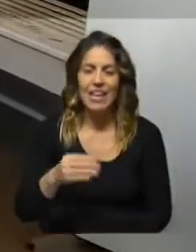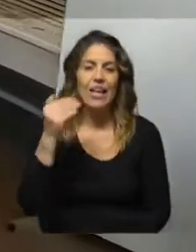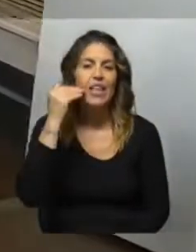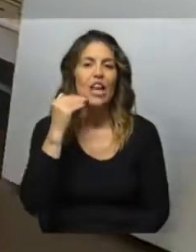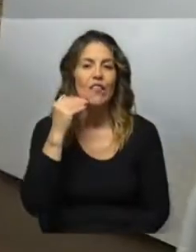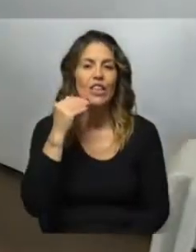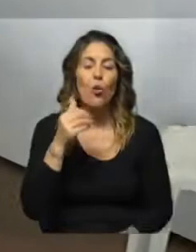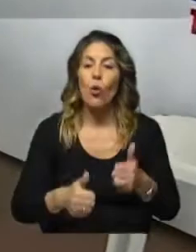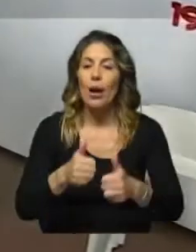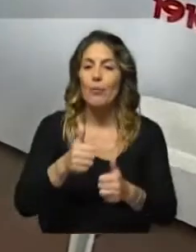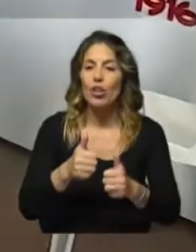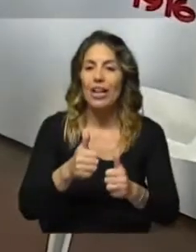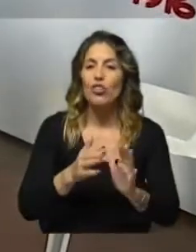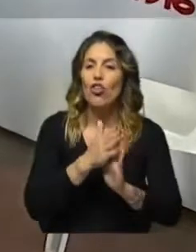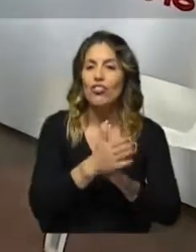nacional que se va a jugar,